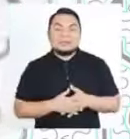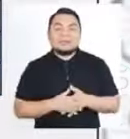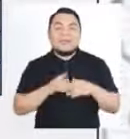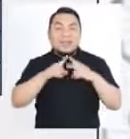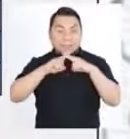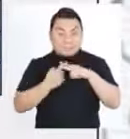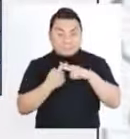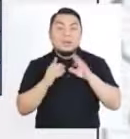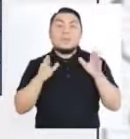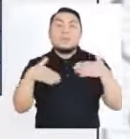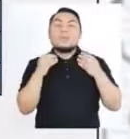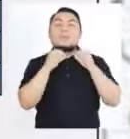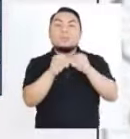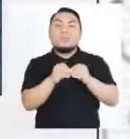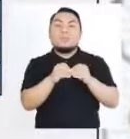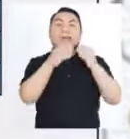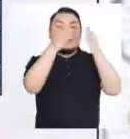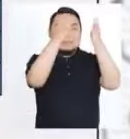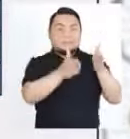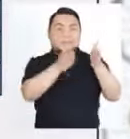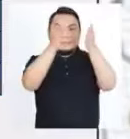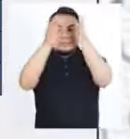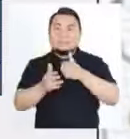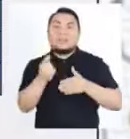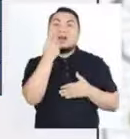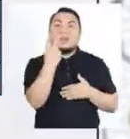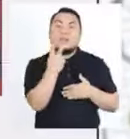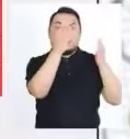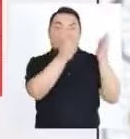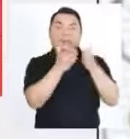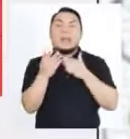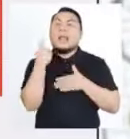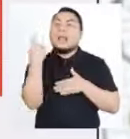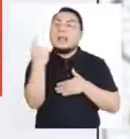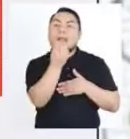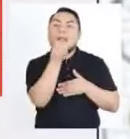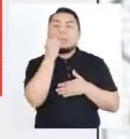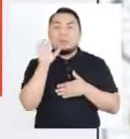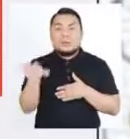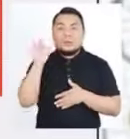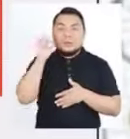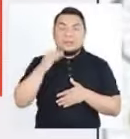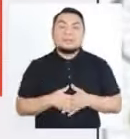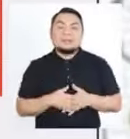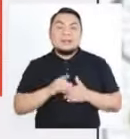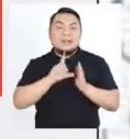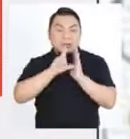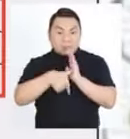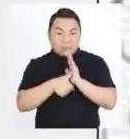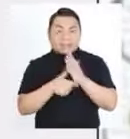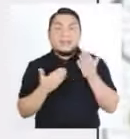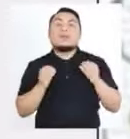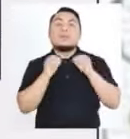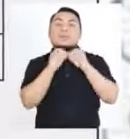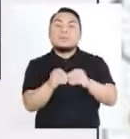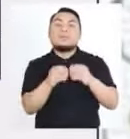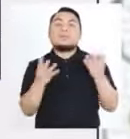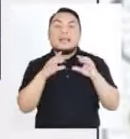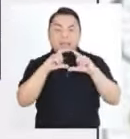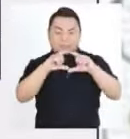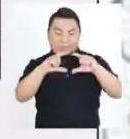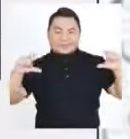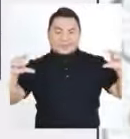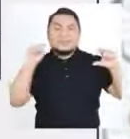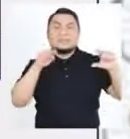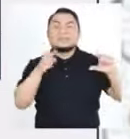idea! Para empezar, podríamos poner dos columnas con cada uno de los alimentos que vamos a elegir. Luego, podríamos